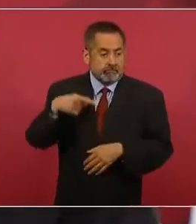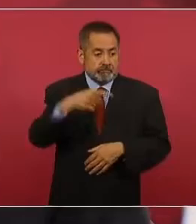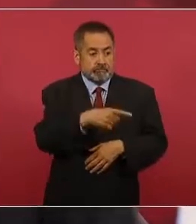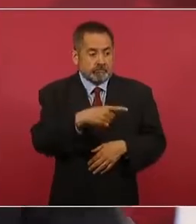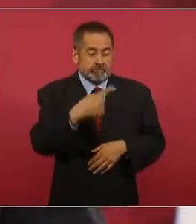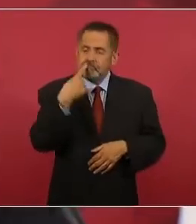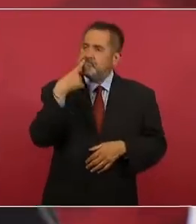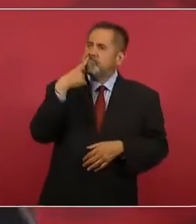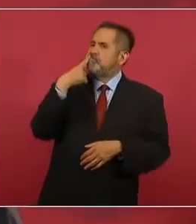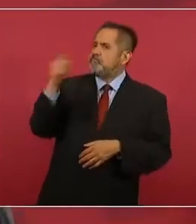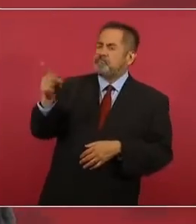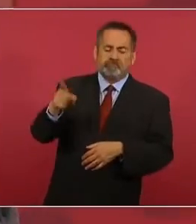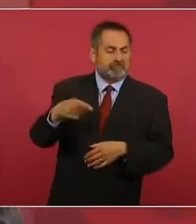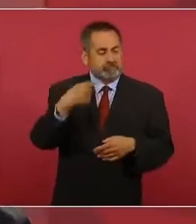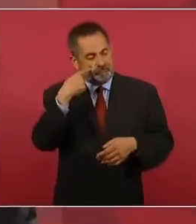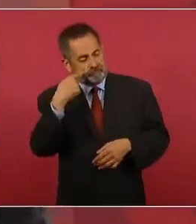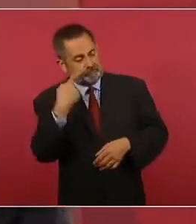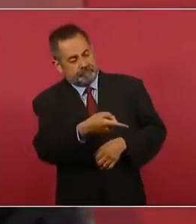ser denunciado.